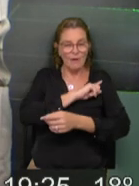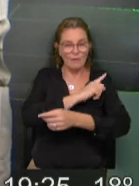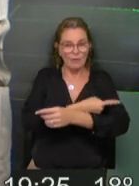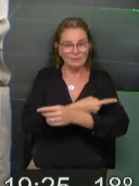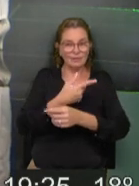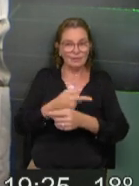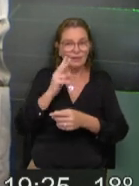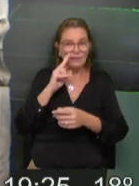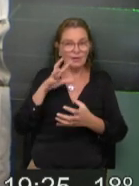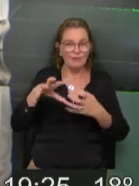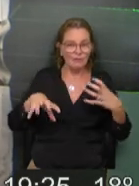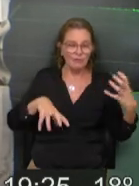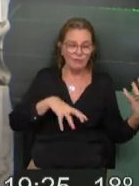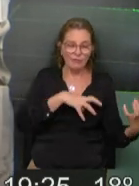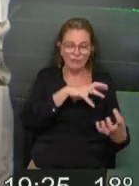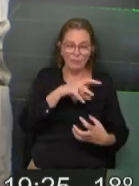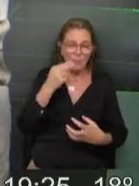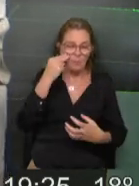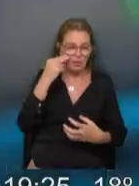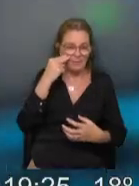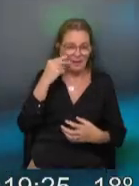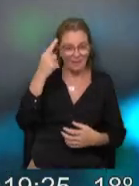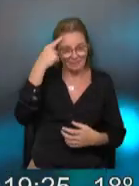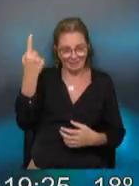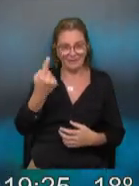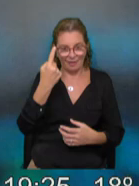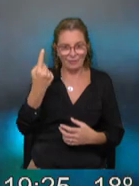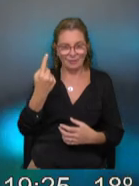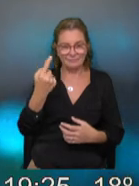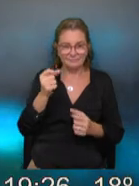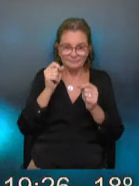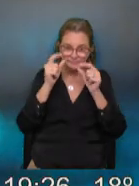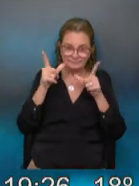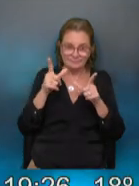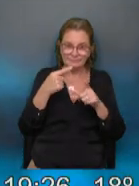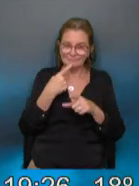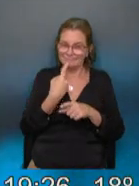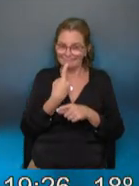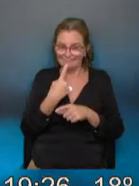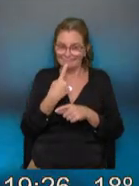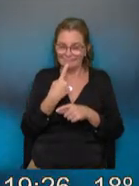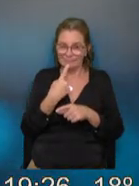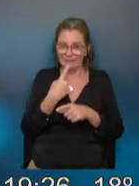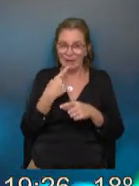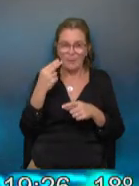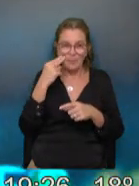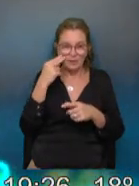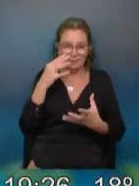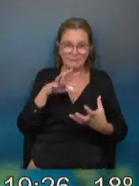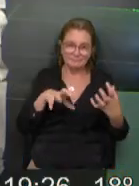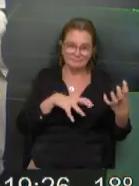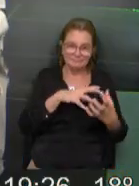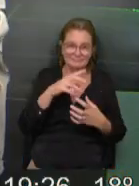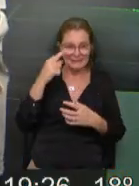ver con conflictos a nivel internacional. Y además, encima vos tenés el impacto sobre incertidumbre que bien. Generan los conflictos internacionales. Entonces,